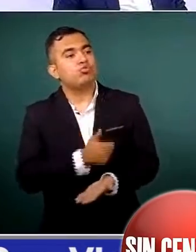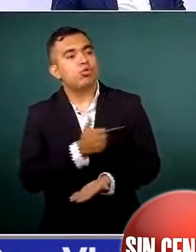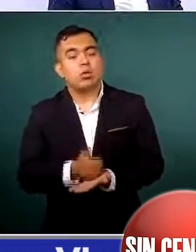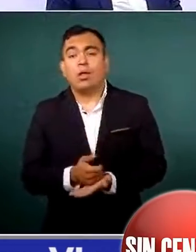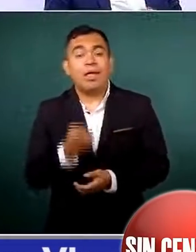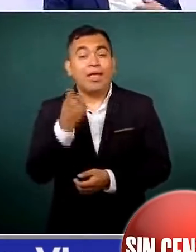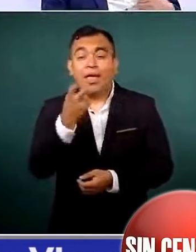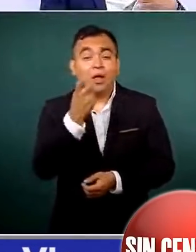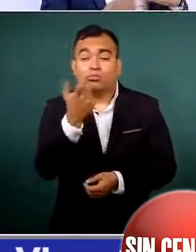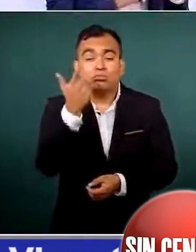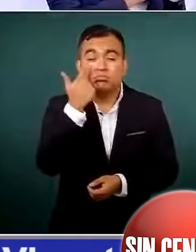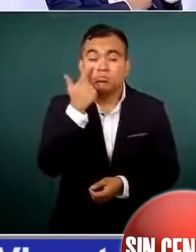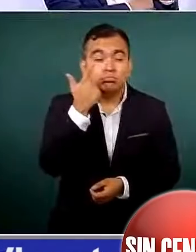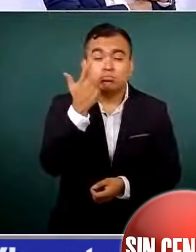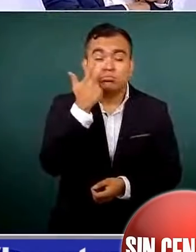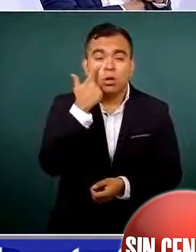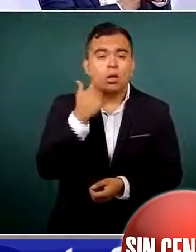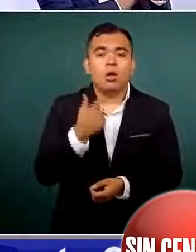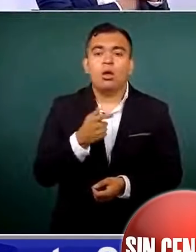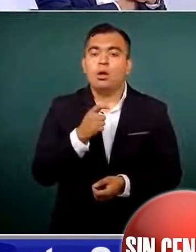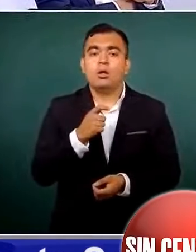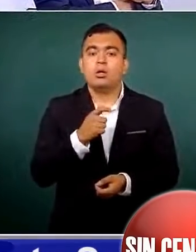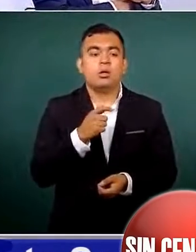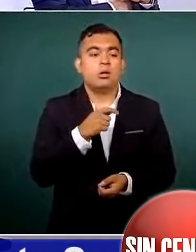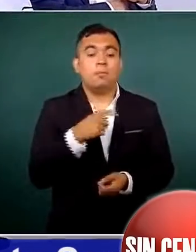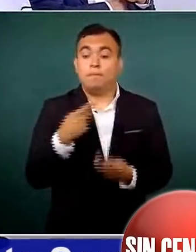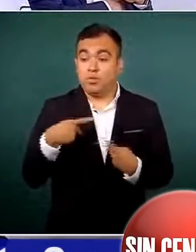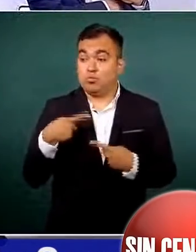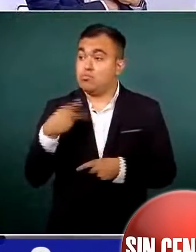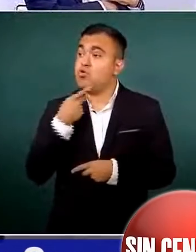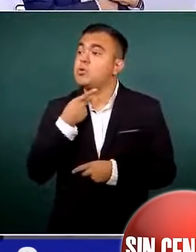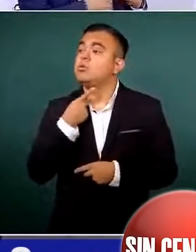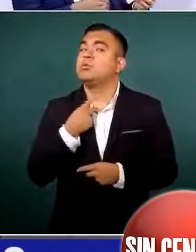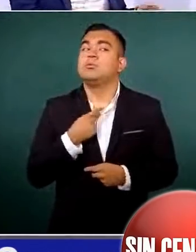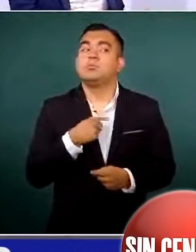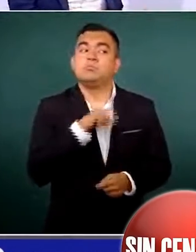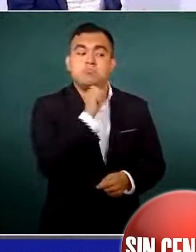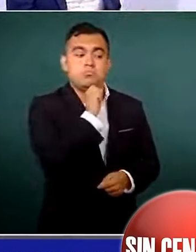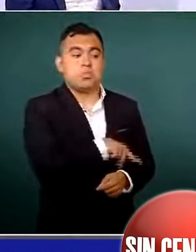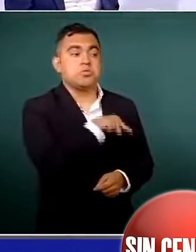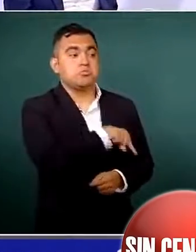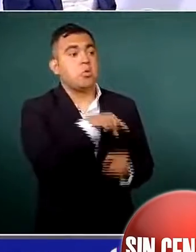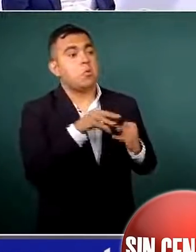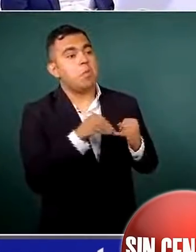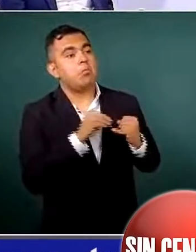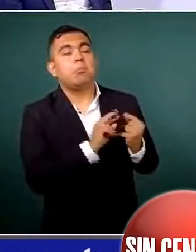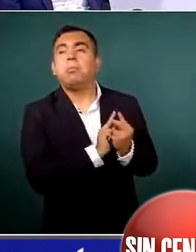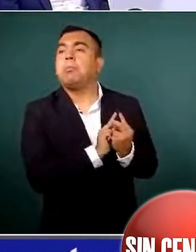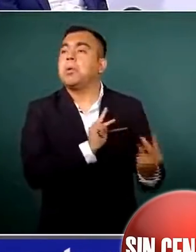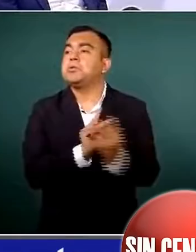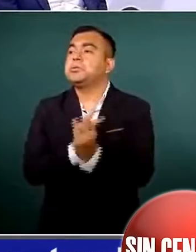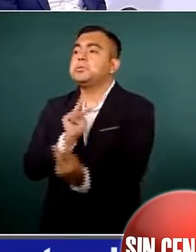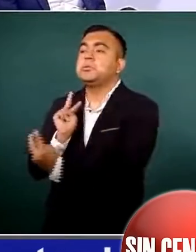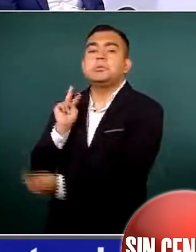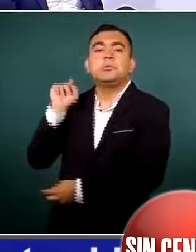común, eran hasta vecinos en departamentos.